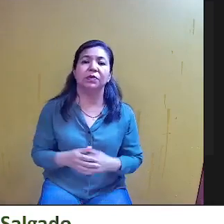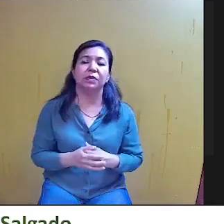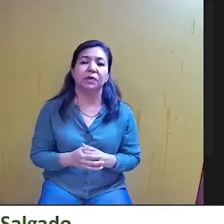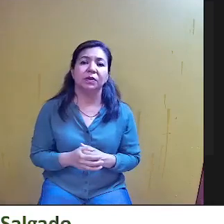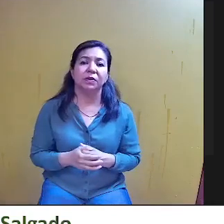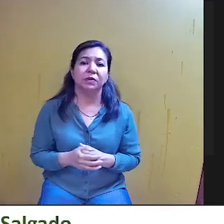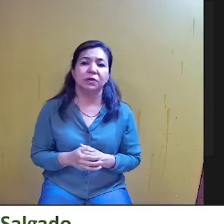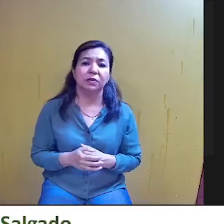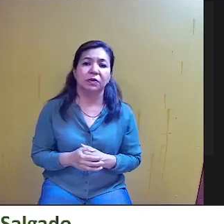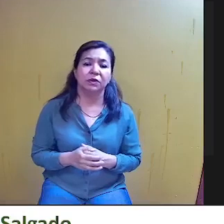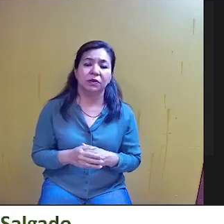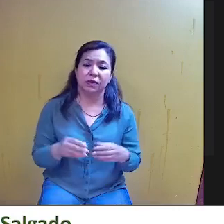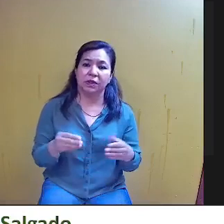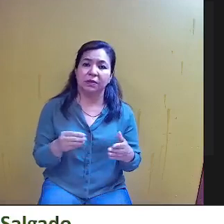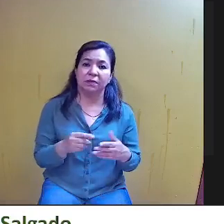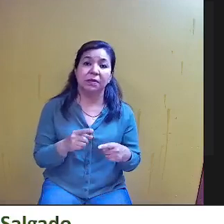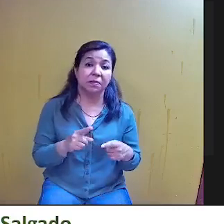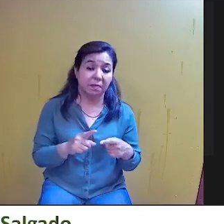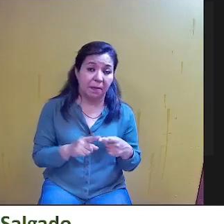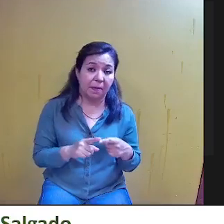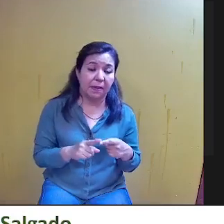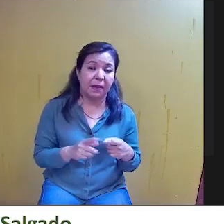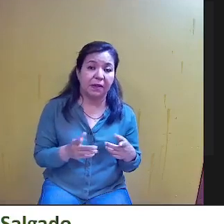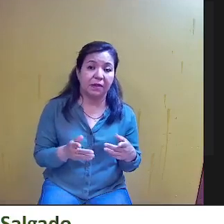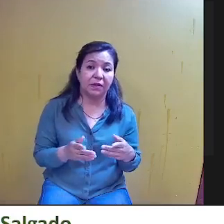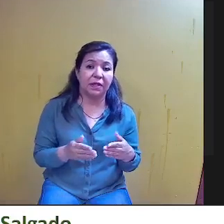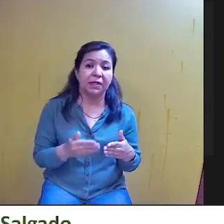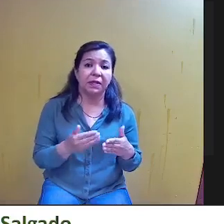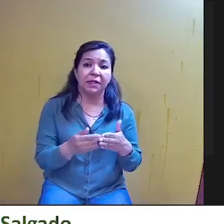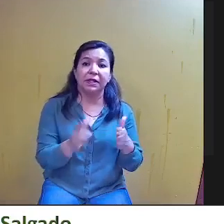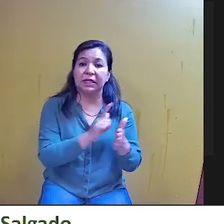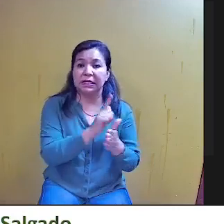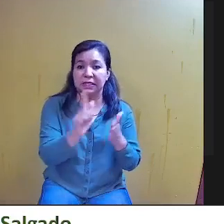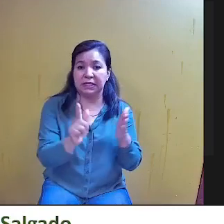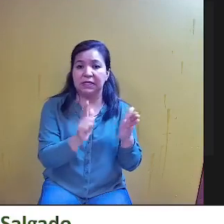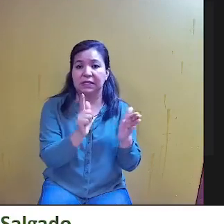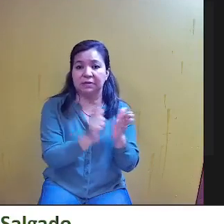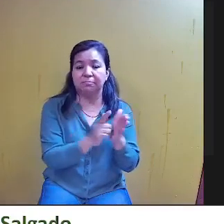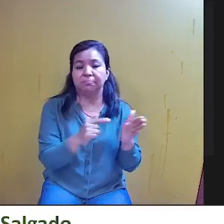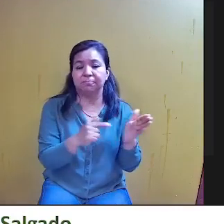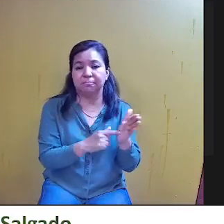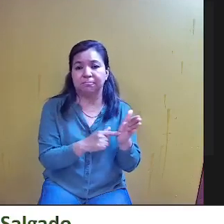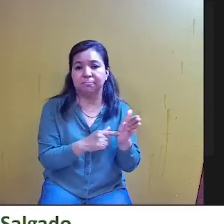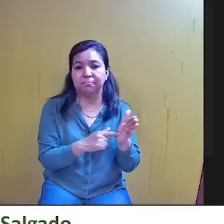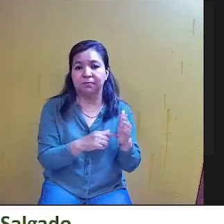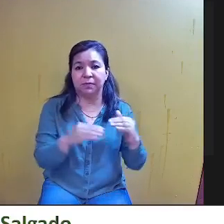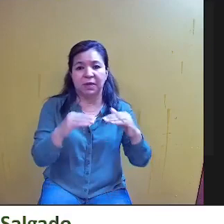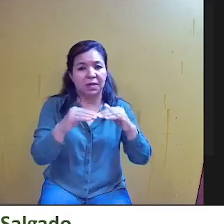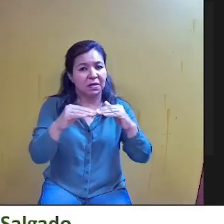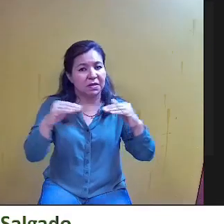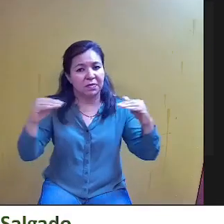de preservar el principio constitucional de equidad electoral,